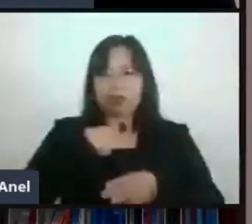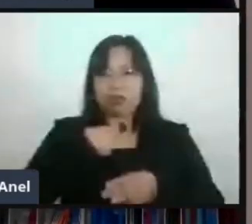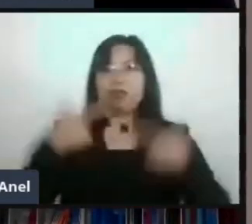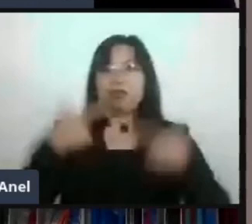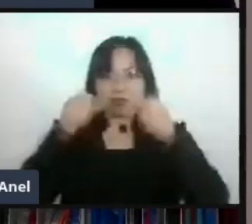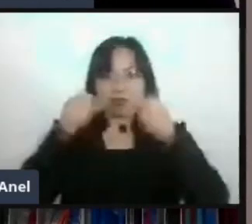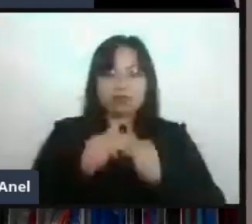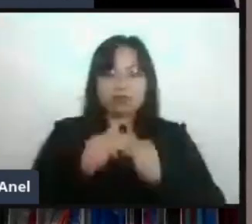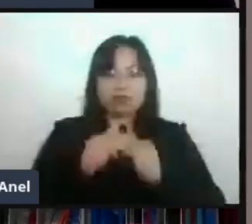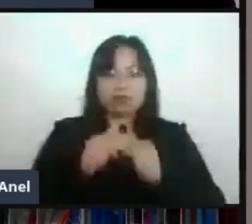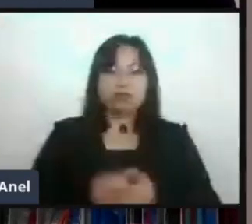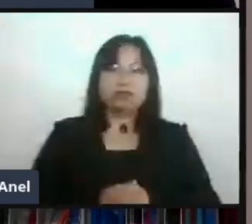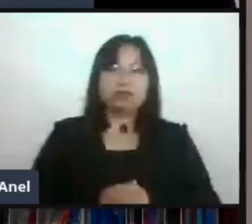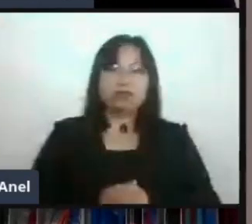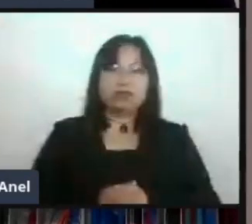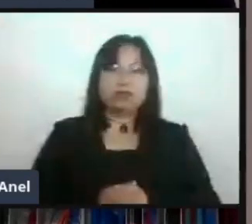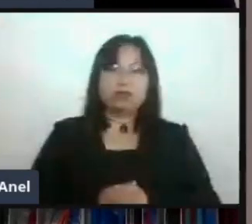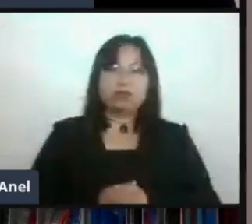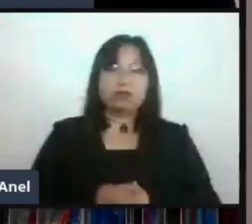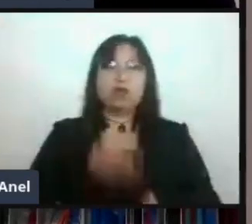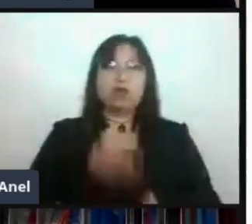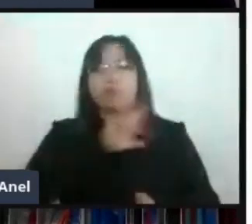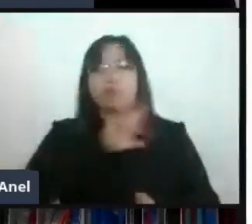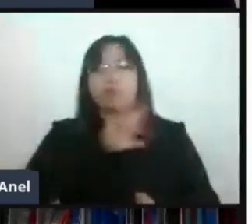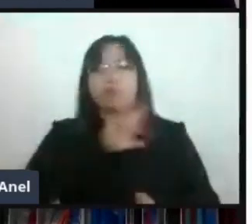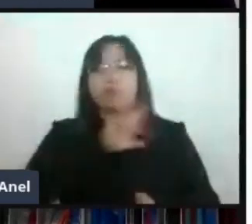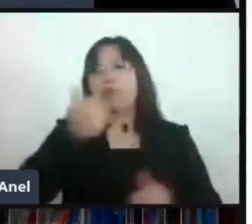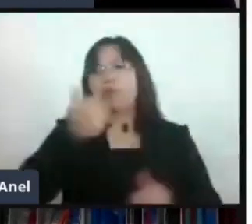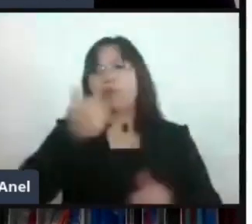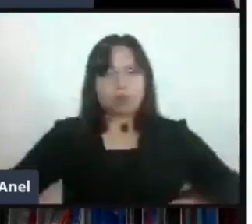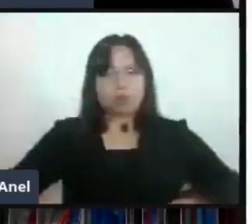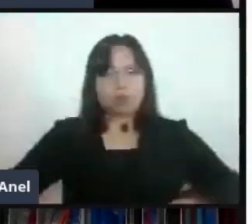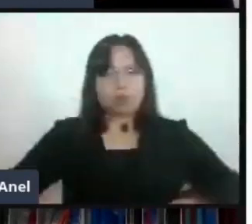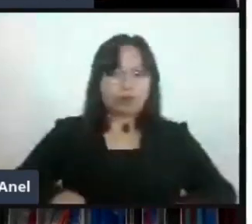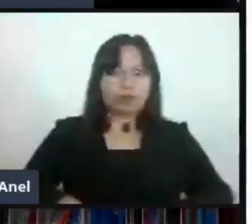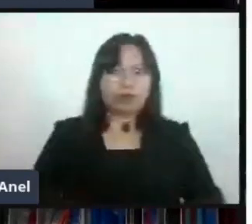hacer una actividad diferente. Por ejemplo, aquí